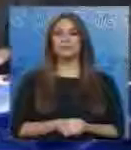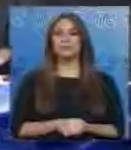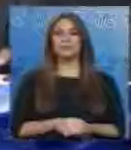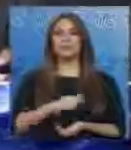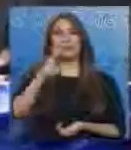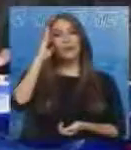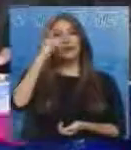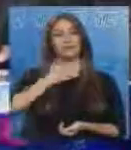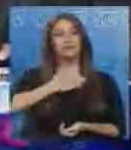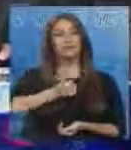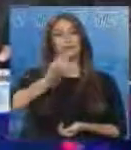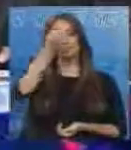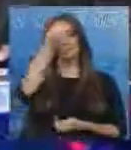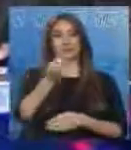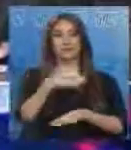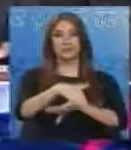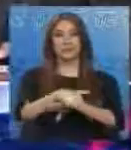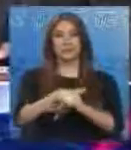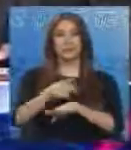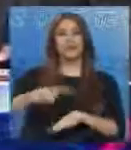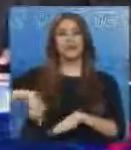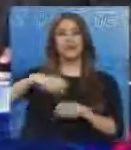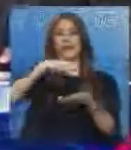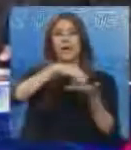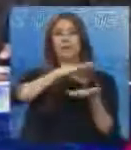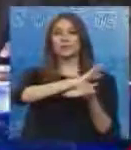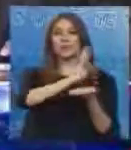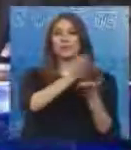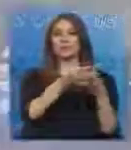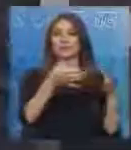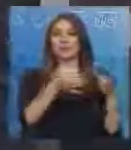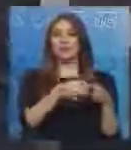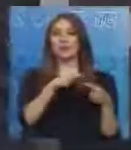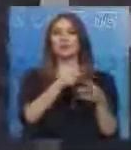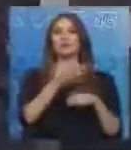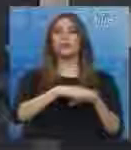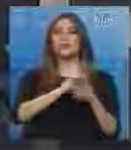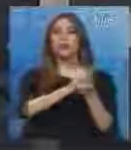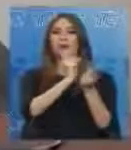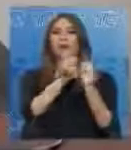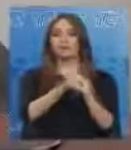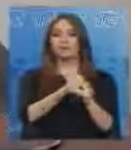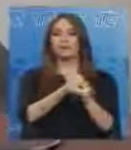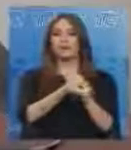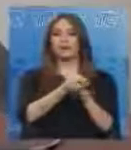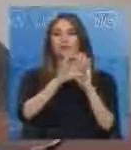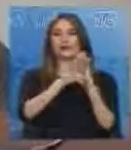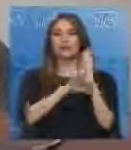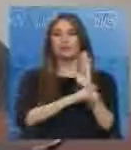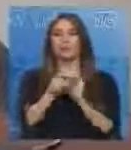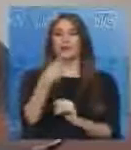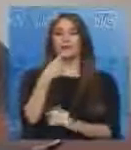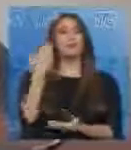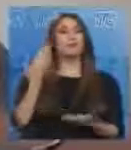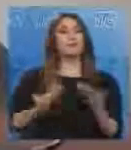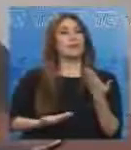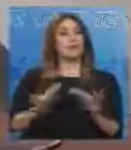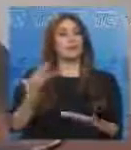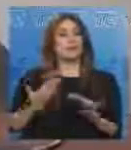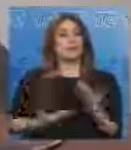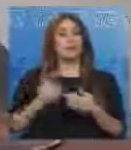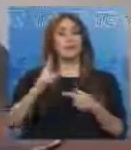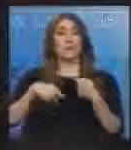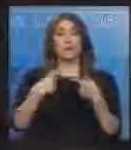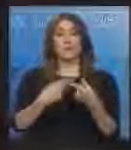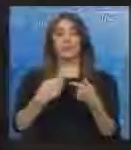Hola, ¿qué tal? ¿Cómo están? Muy buenas tardes. La noticia la generó hoy la asambleísta y miembro de la Comisión Ocasional de Enmiendas, Verónica Arias, al señalar que existe la posibilidad de que